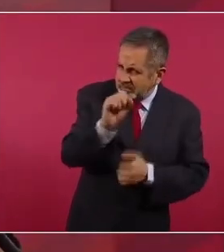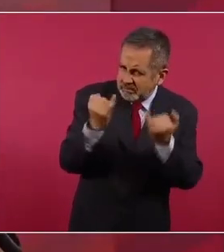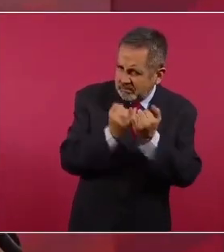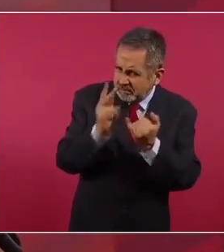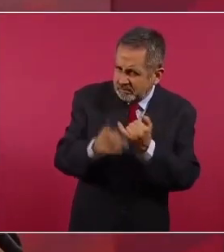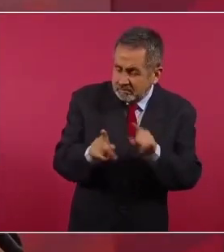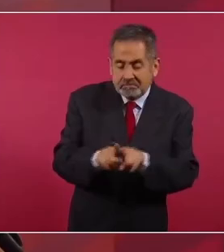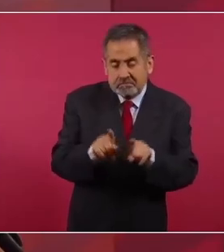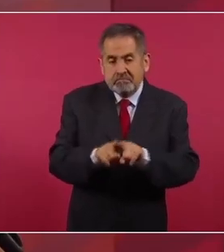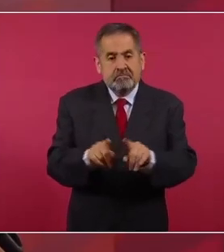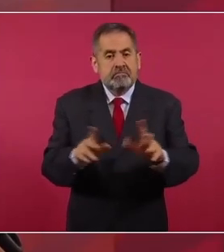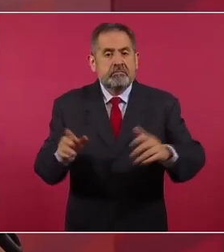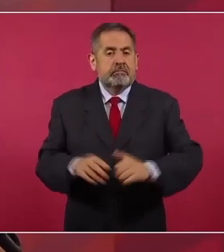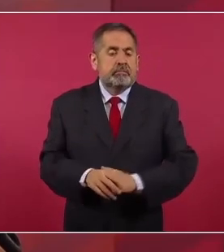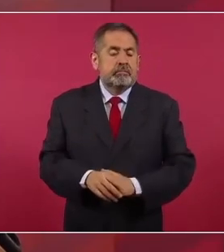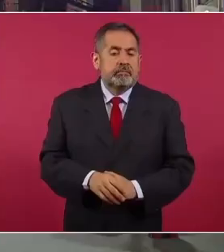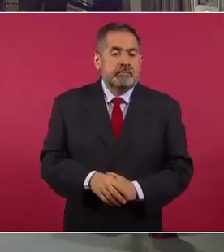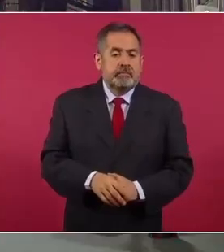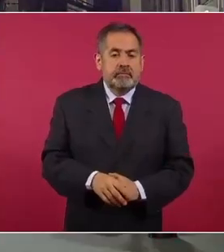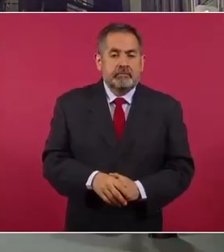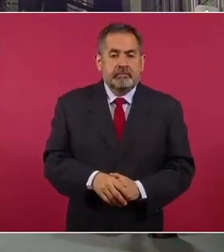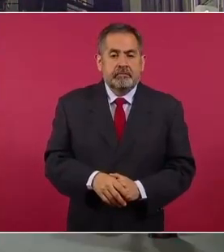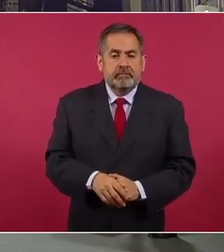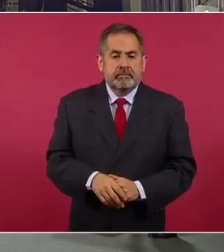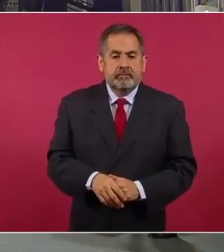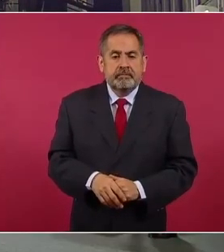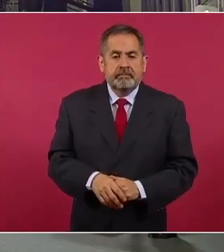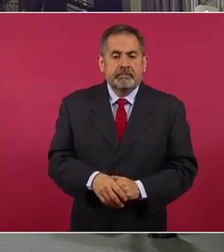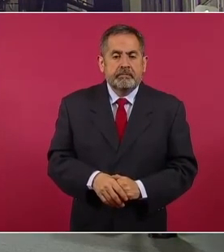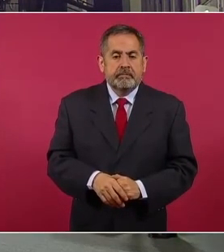¿serían los jueces que les tienen mayor